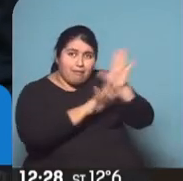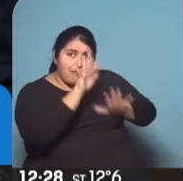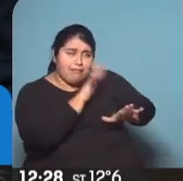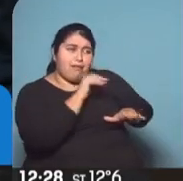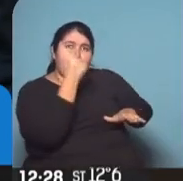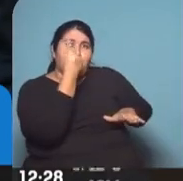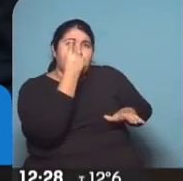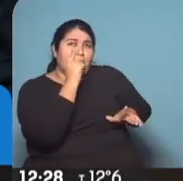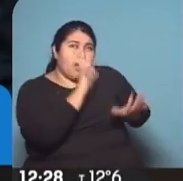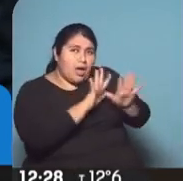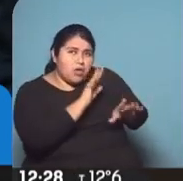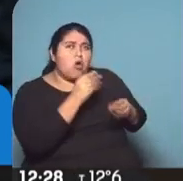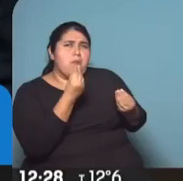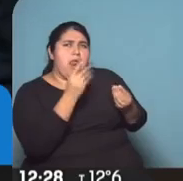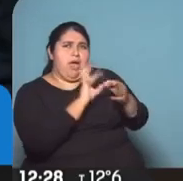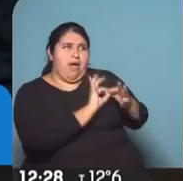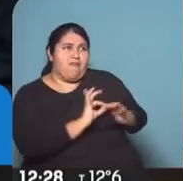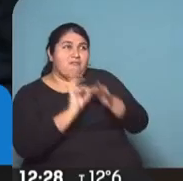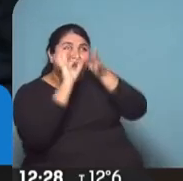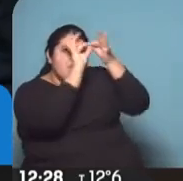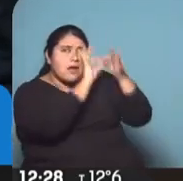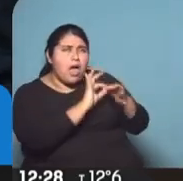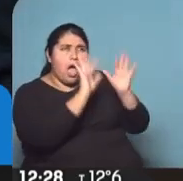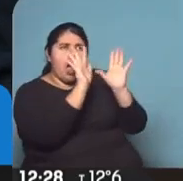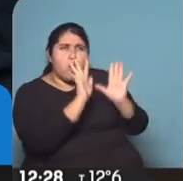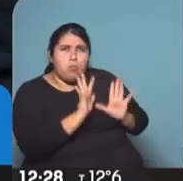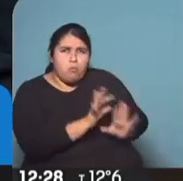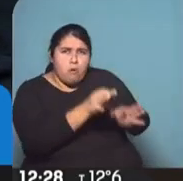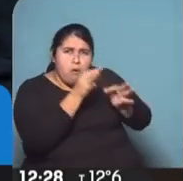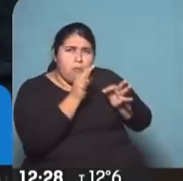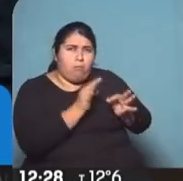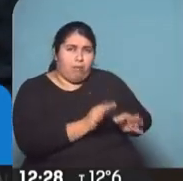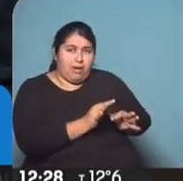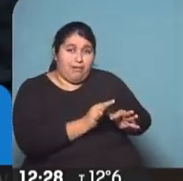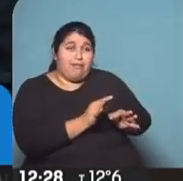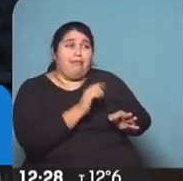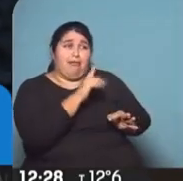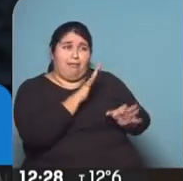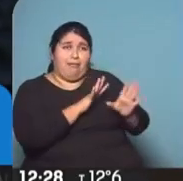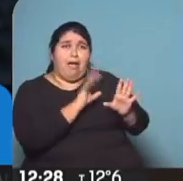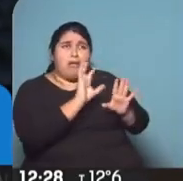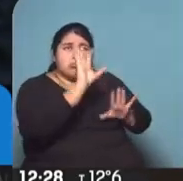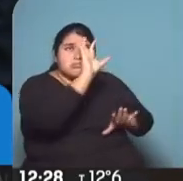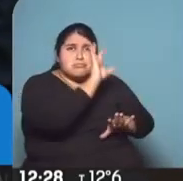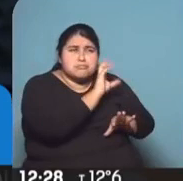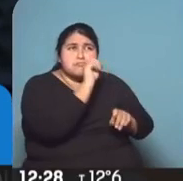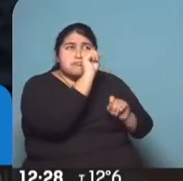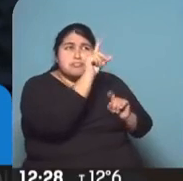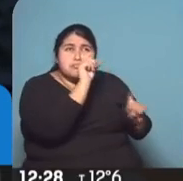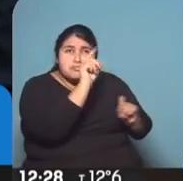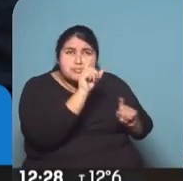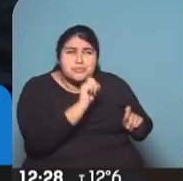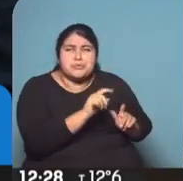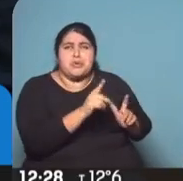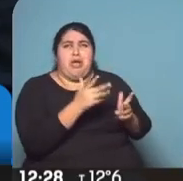con una visión un poquito más federal es decir donde acá también están involucrados determinadas regiones determinadas de cadenas de valor